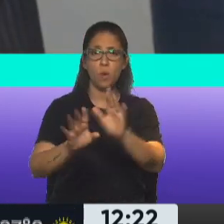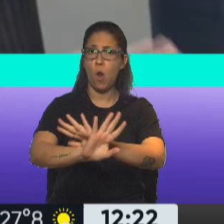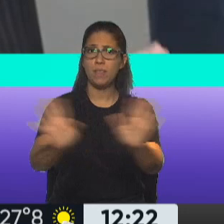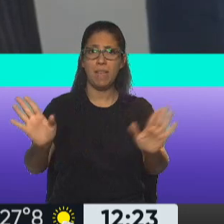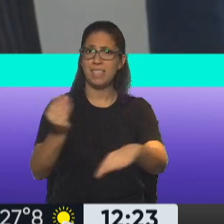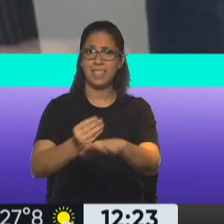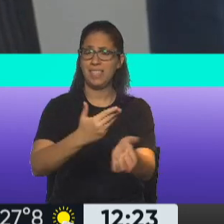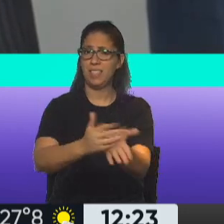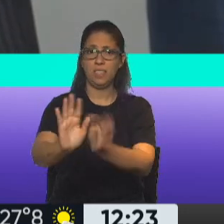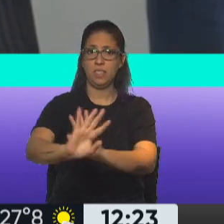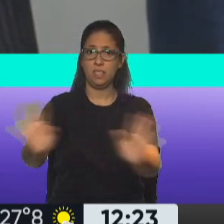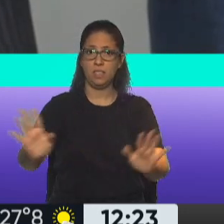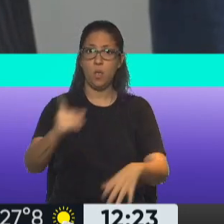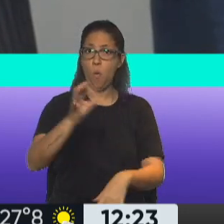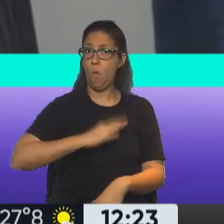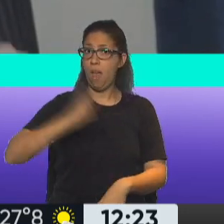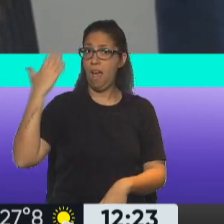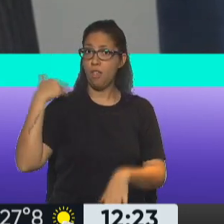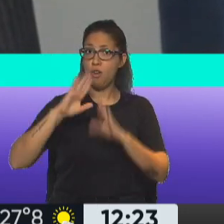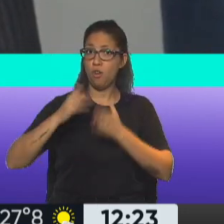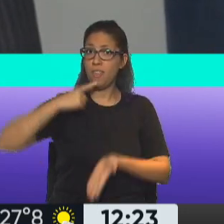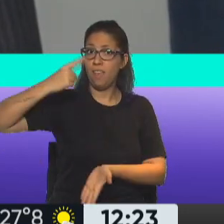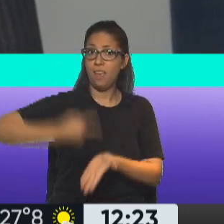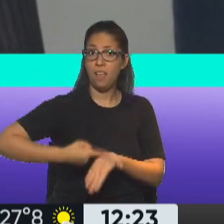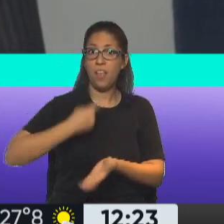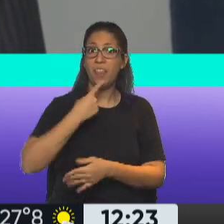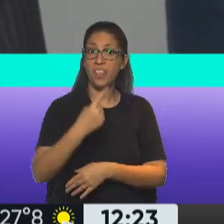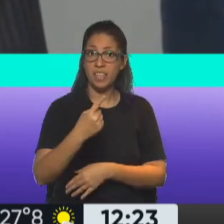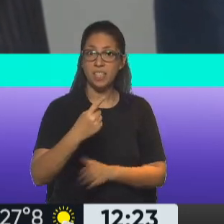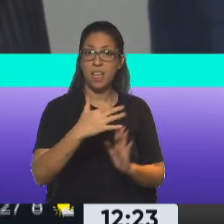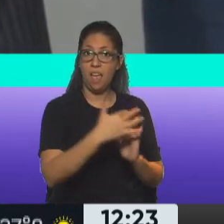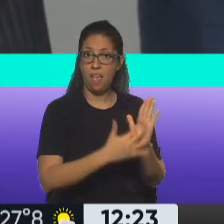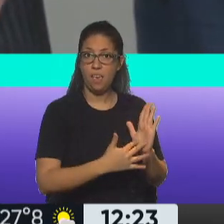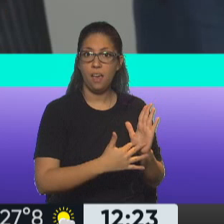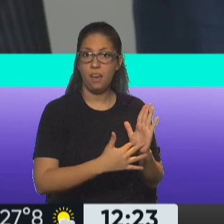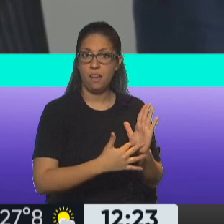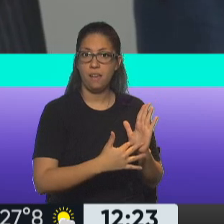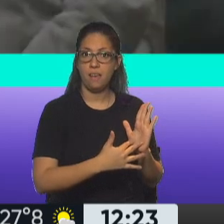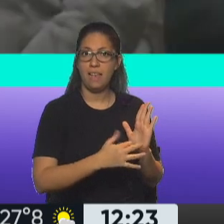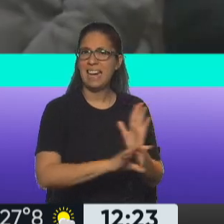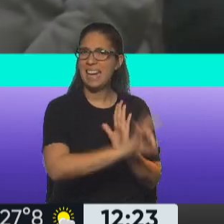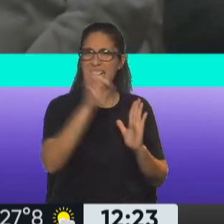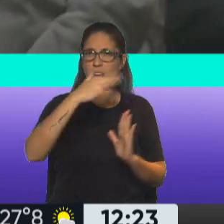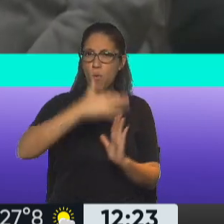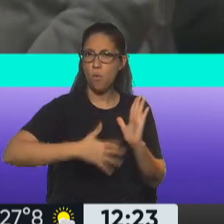se desdice con el fallo de hace un año de la Corte Suprema, donde dice ese fallo que ningún